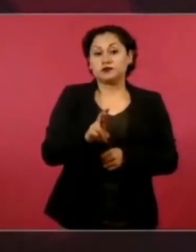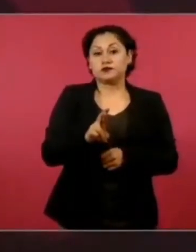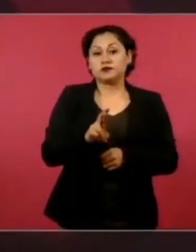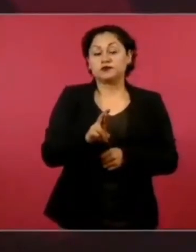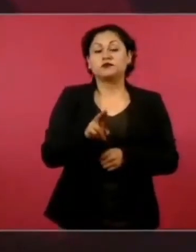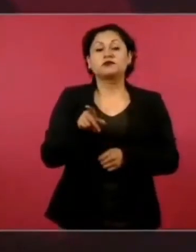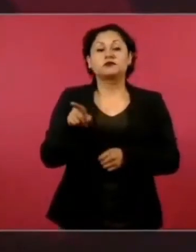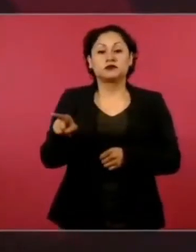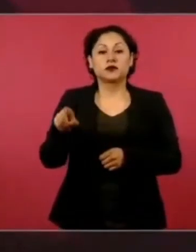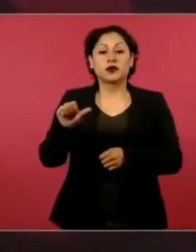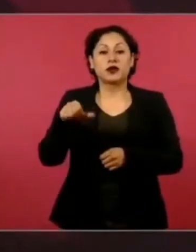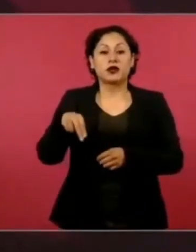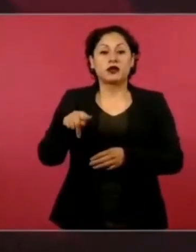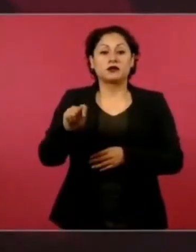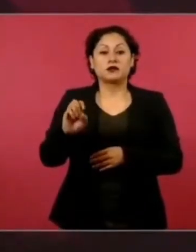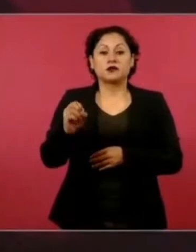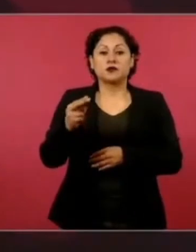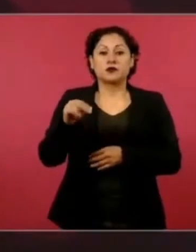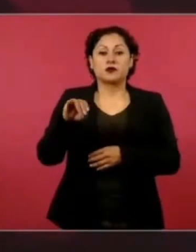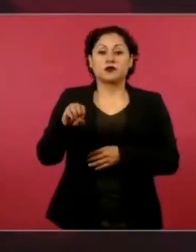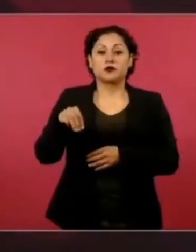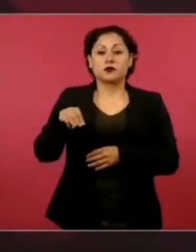Antonio Martínez,